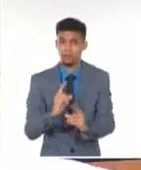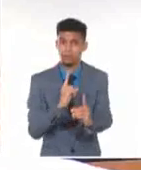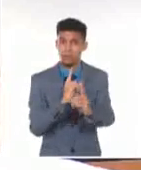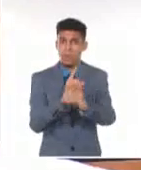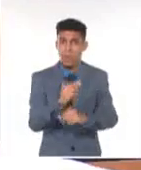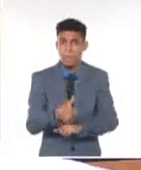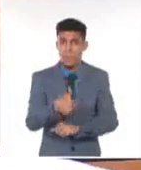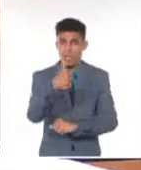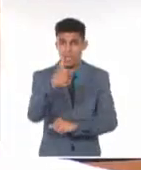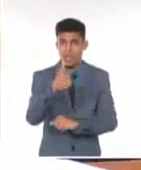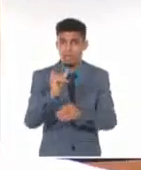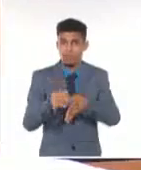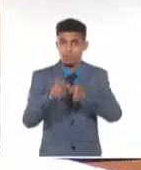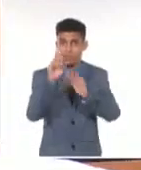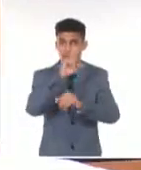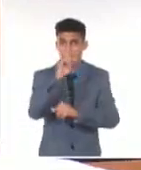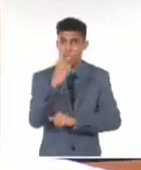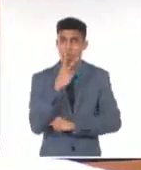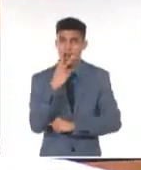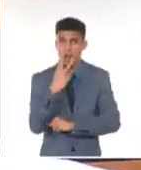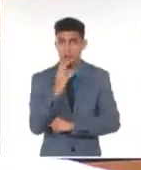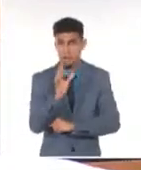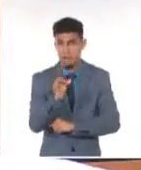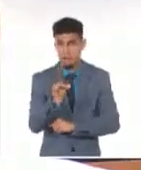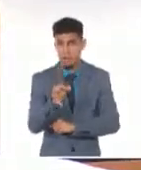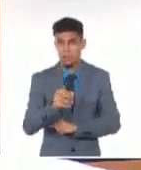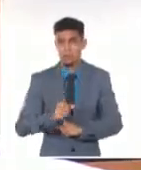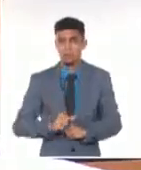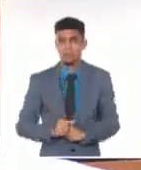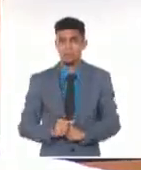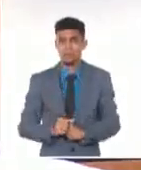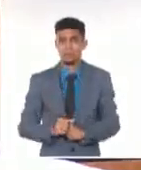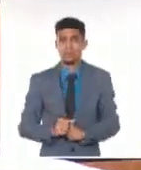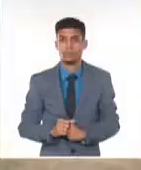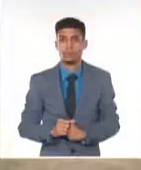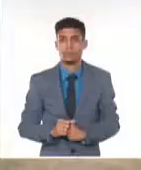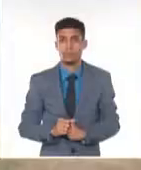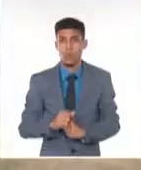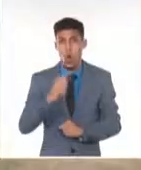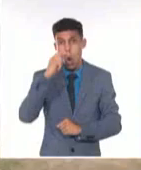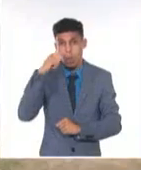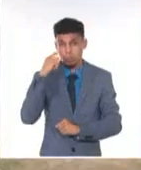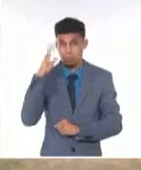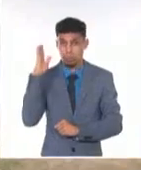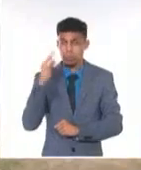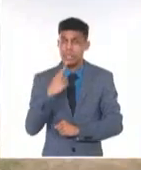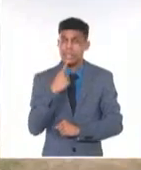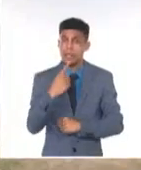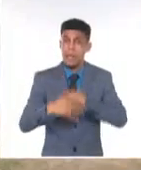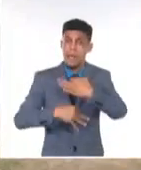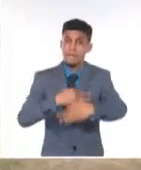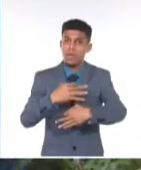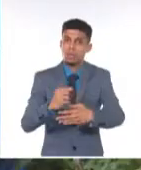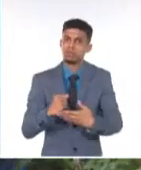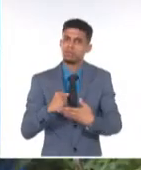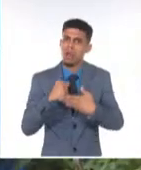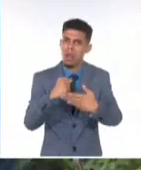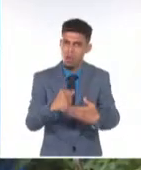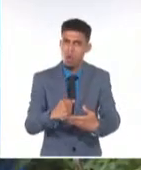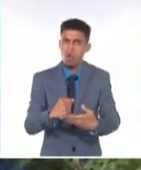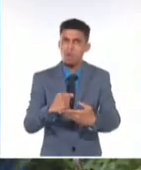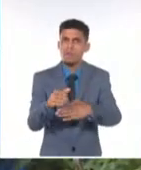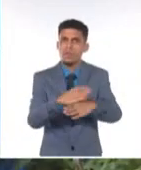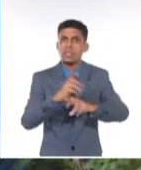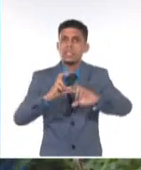presidente del Instituto Nacional de Recursos Hidráulicos, ingeniero Antonio Rodríguez, reconoció el apoyo de talleres de la